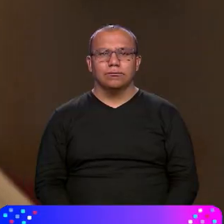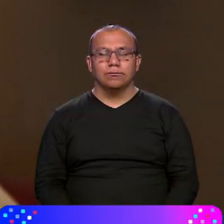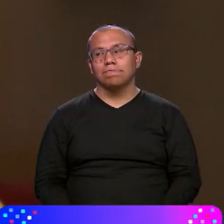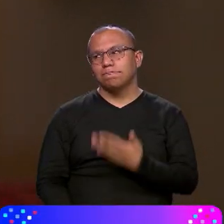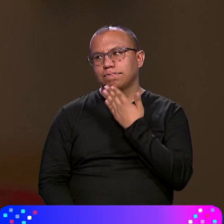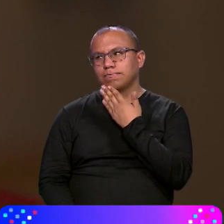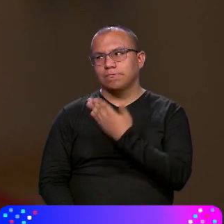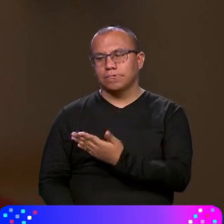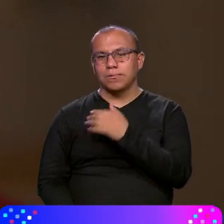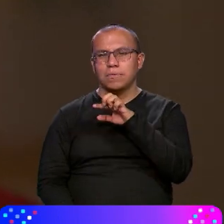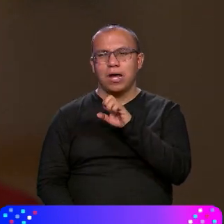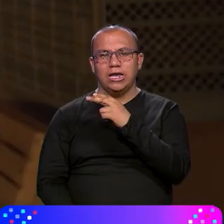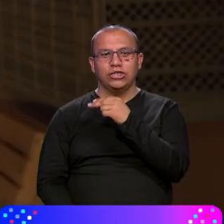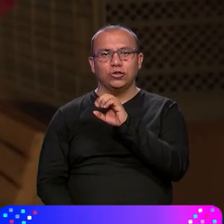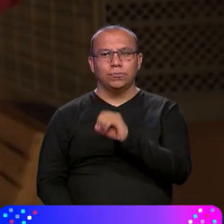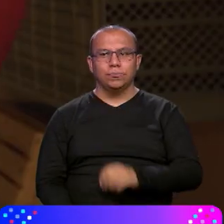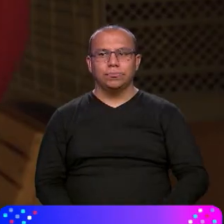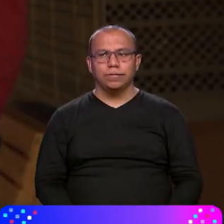Gracias, Pablo.